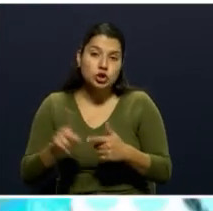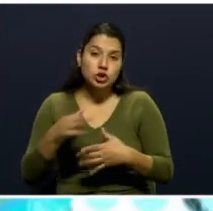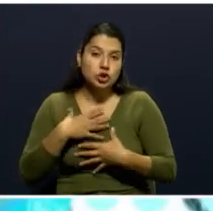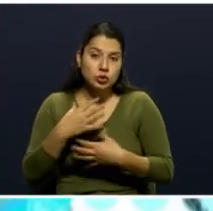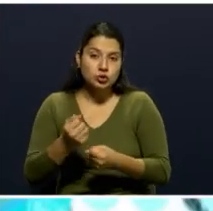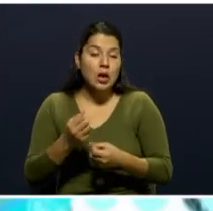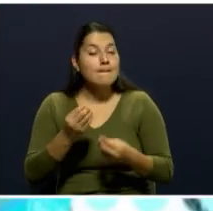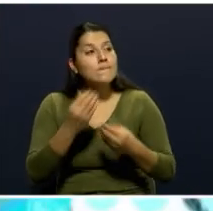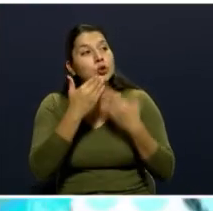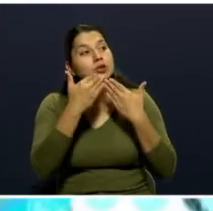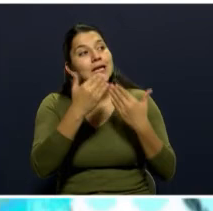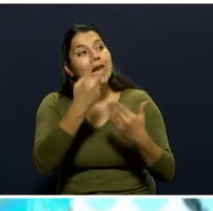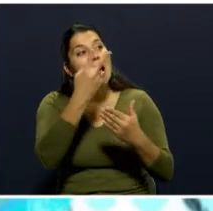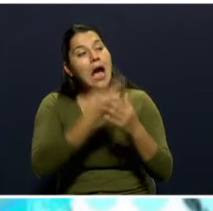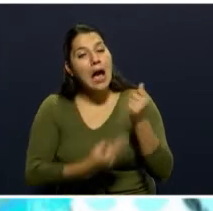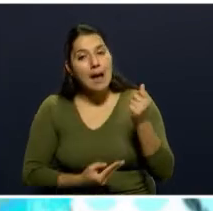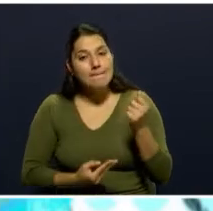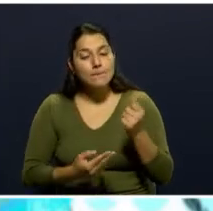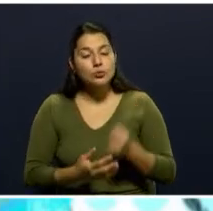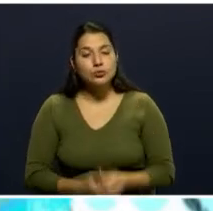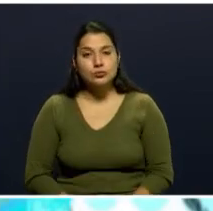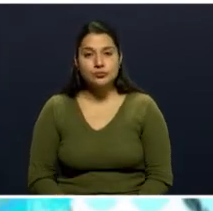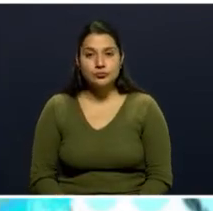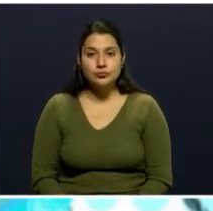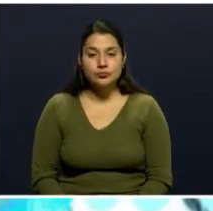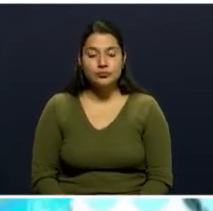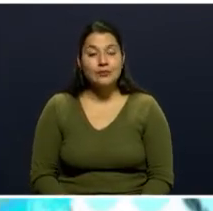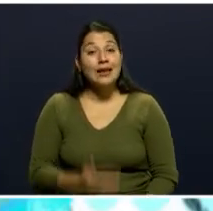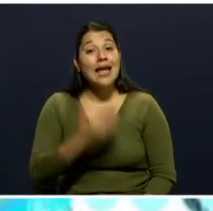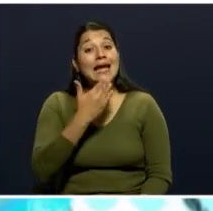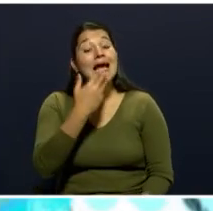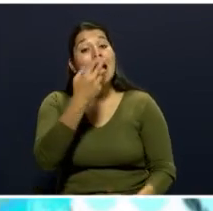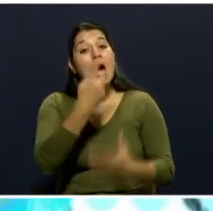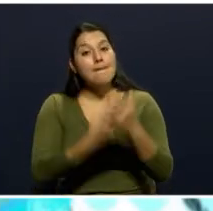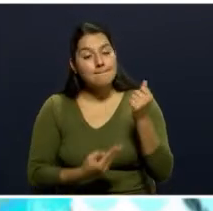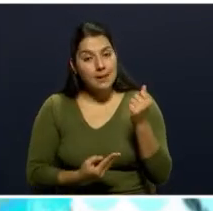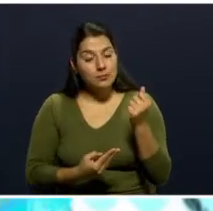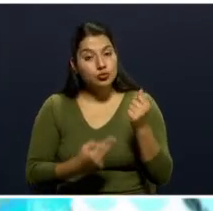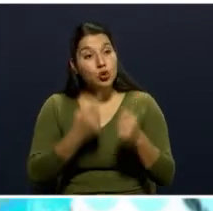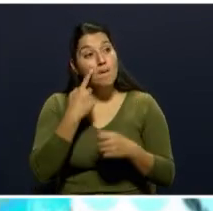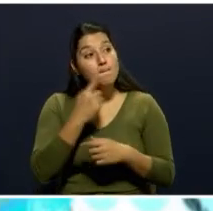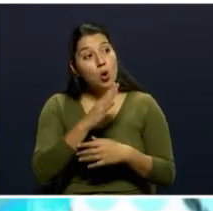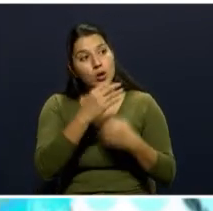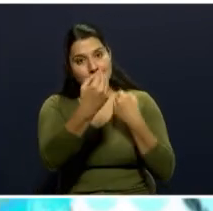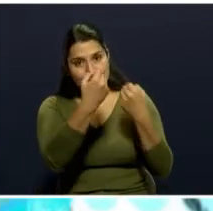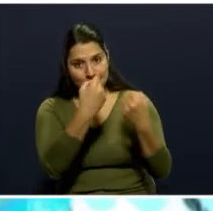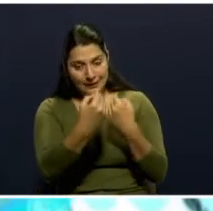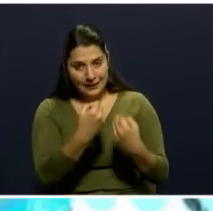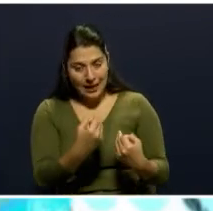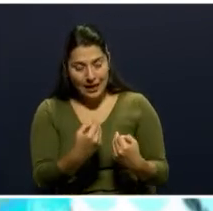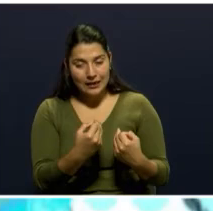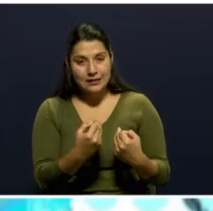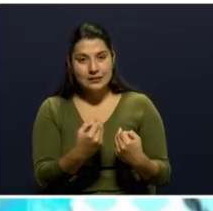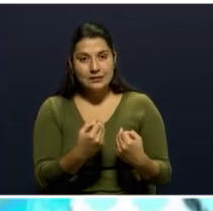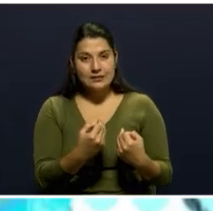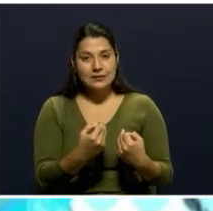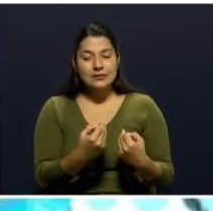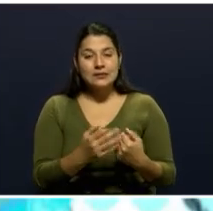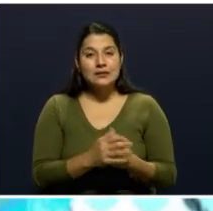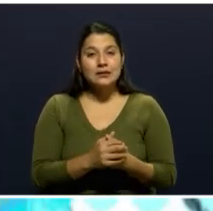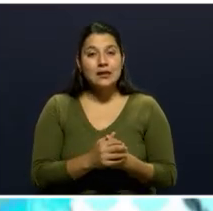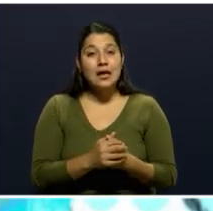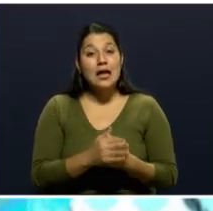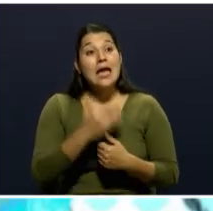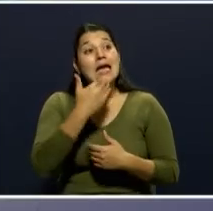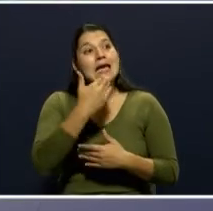Muchísimas gracias a ambos. por eso son esas medidas que dan. Muchísimas gracias a ambos por las explicaciones, por